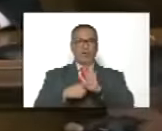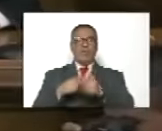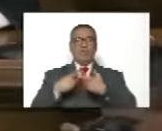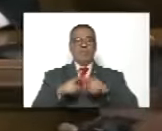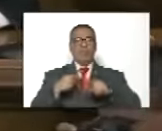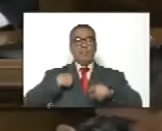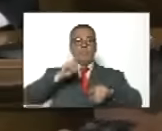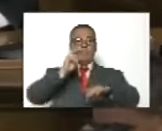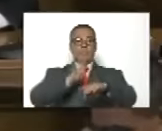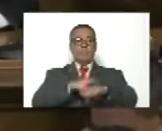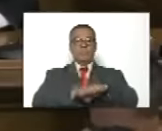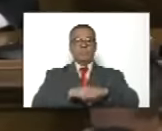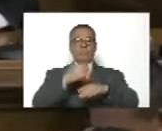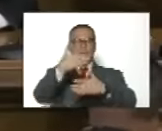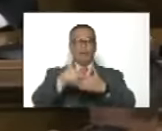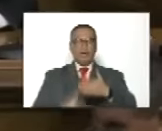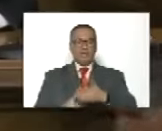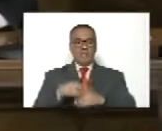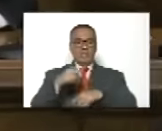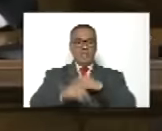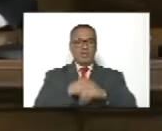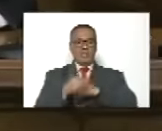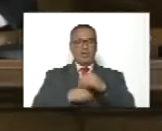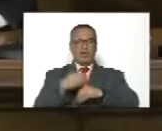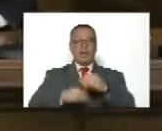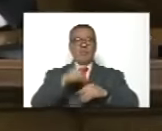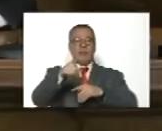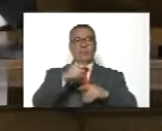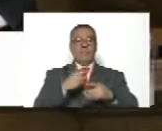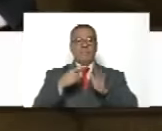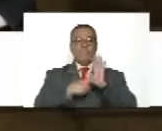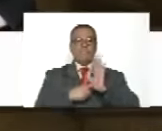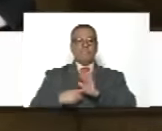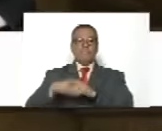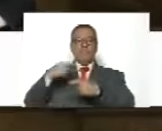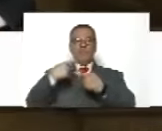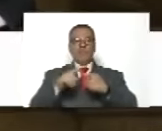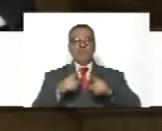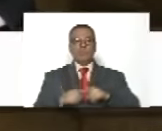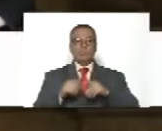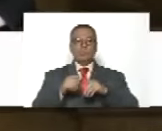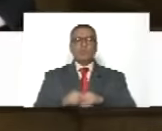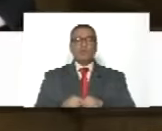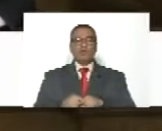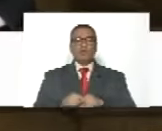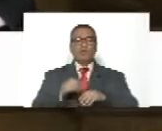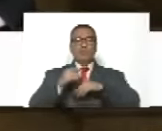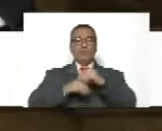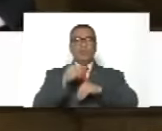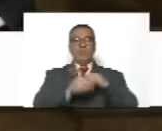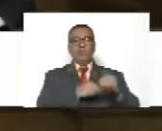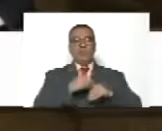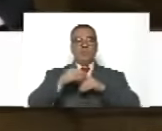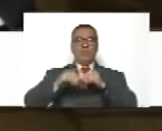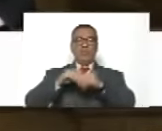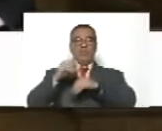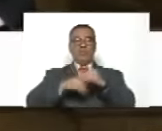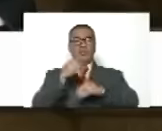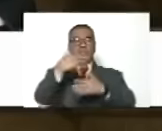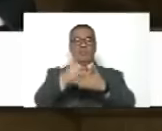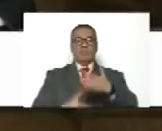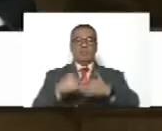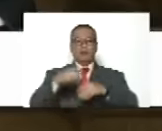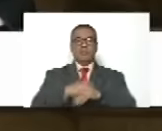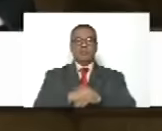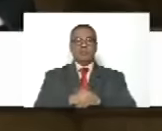del subsecretario la lectura del acta de la sesión ordinaria del día martes 7 de mayo del presente año. Una vez leída y sometida a votación, resultó aprobada.